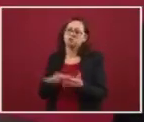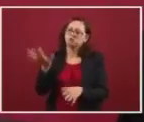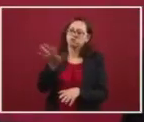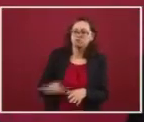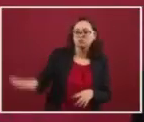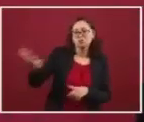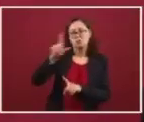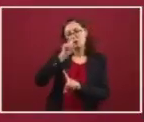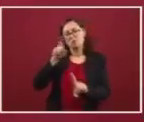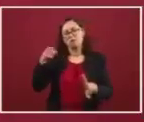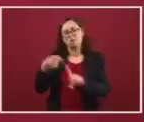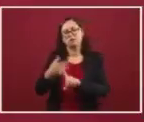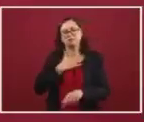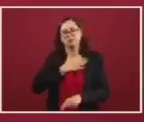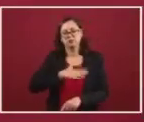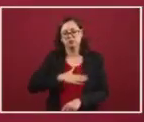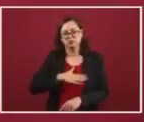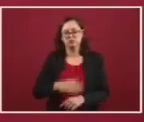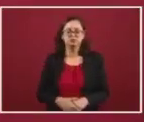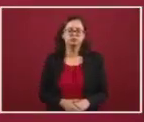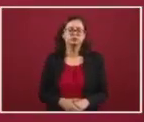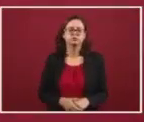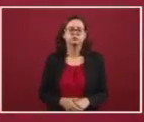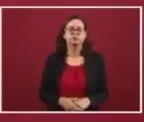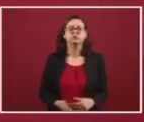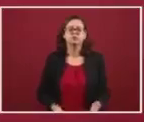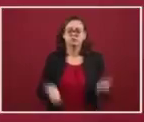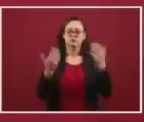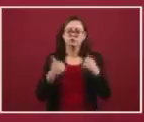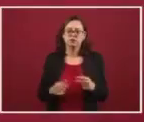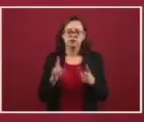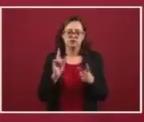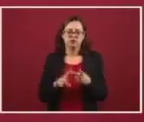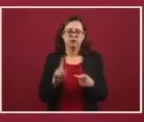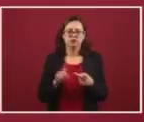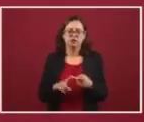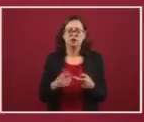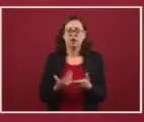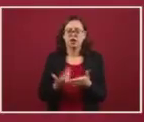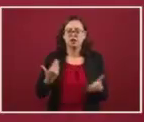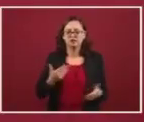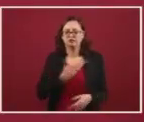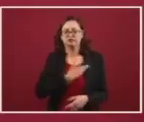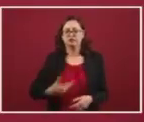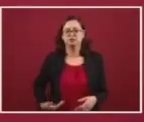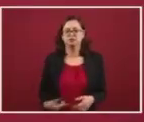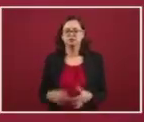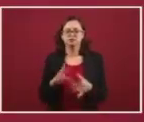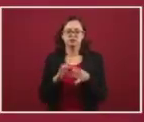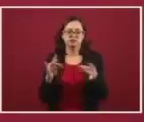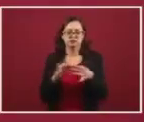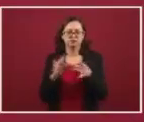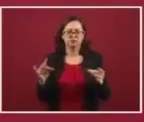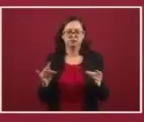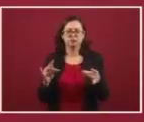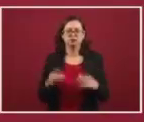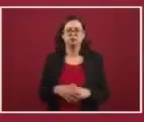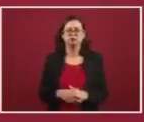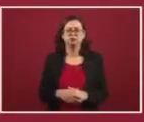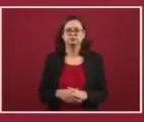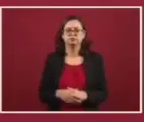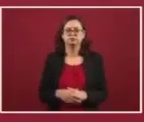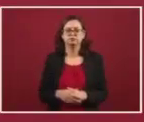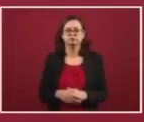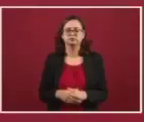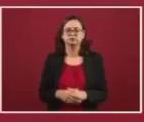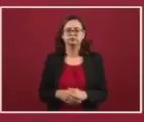justo. Como segunda parte, y como también ya lo comentó el señor presidente, vamos a presentar